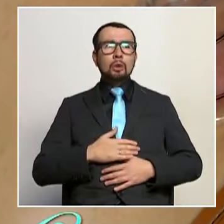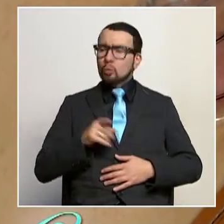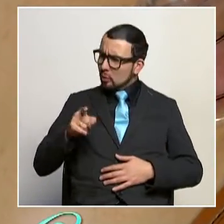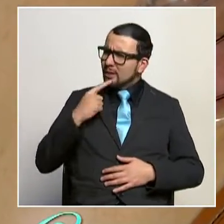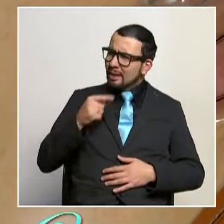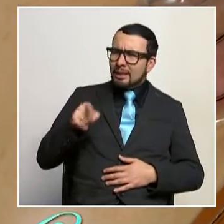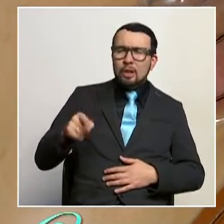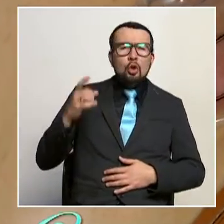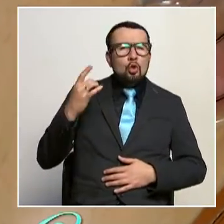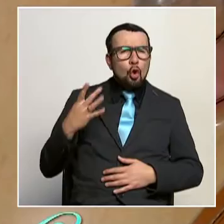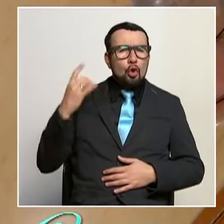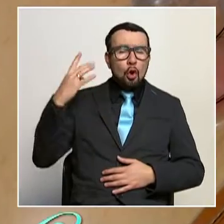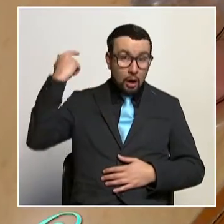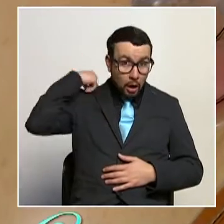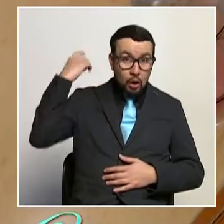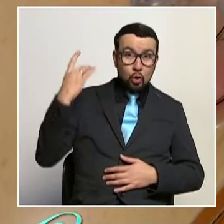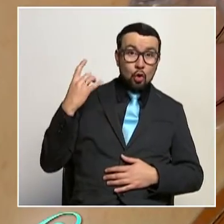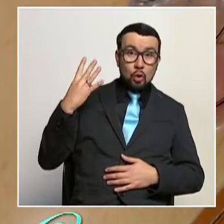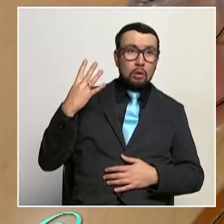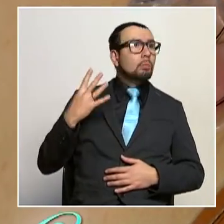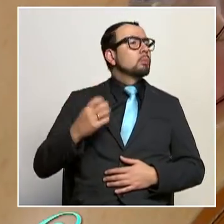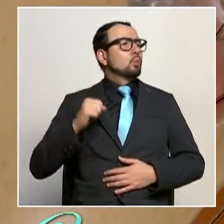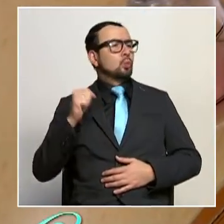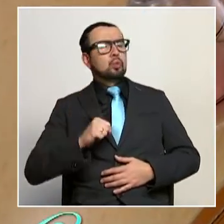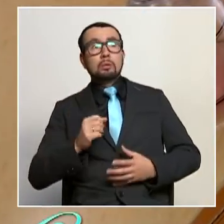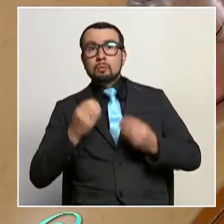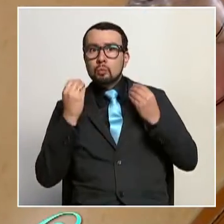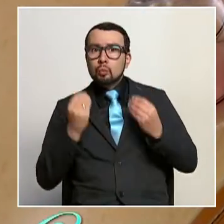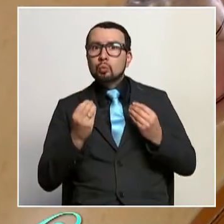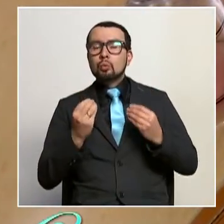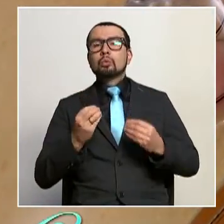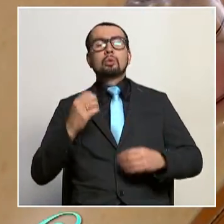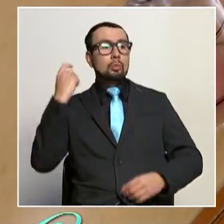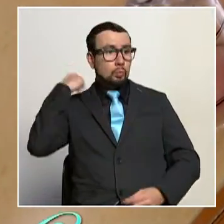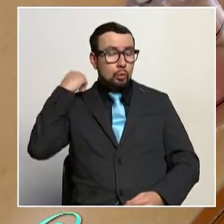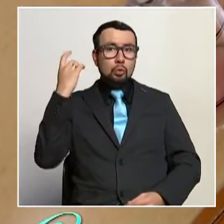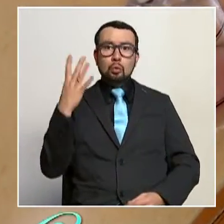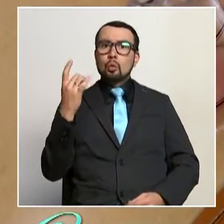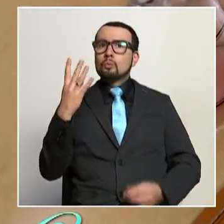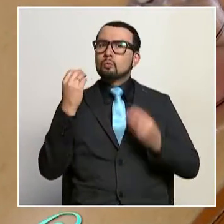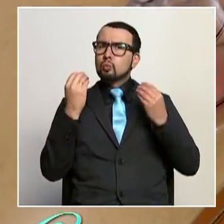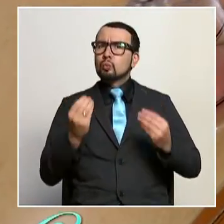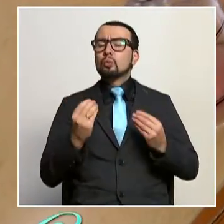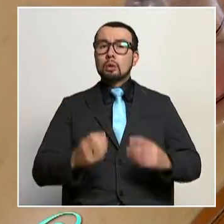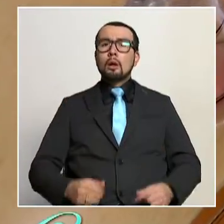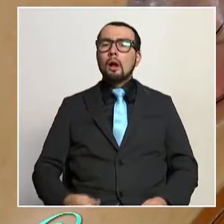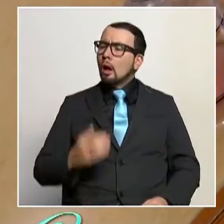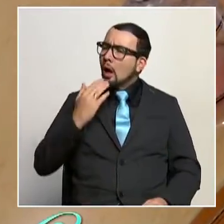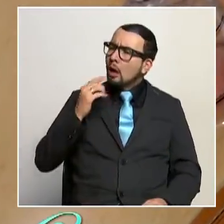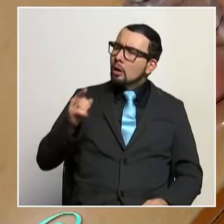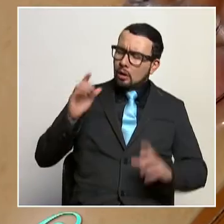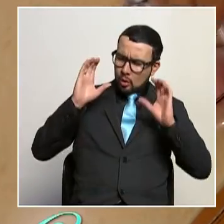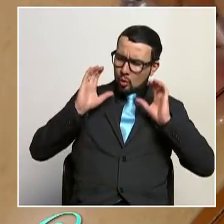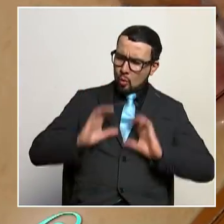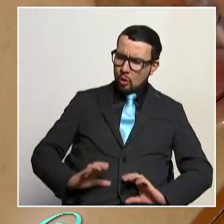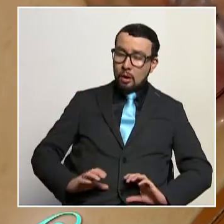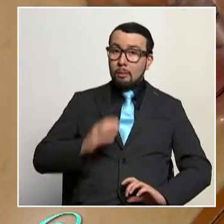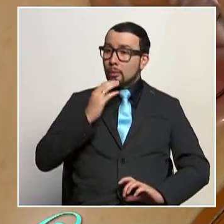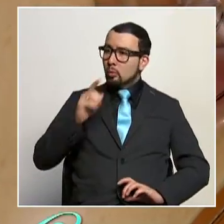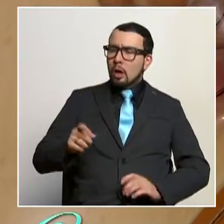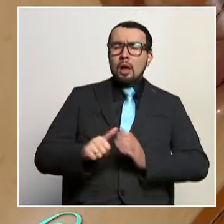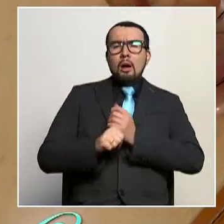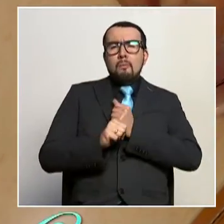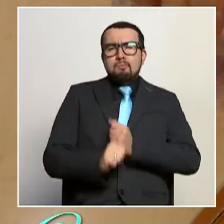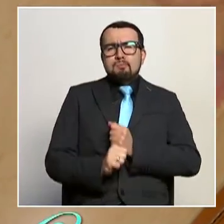esta parte lumbar. Sí, uy, mucho. Cuando, Mucho, doctor, mucho es mucho. cuando su cuerpo, usted elimina